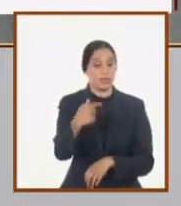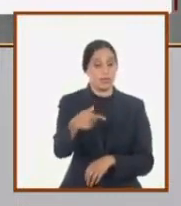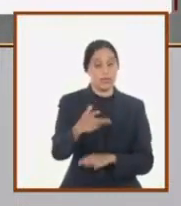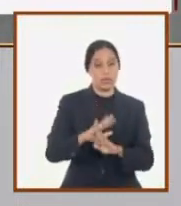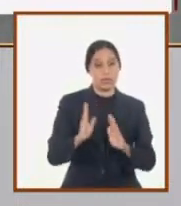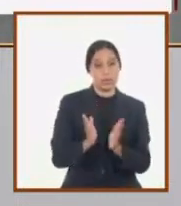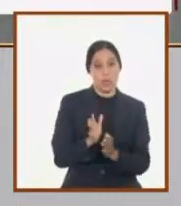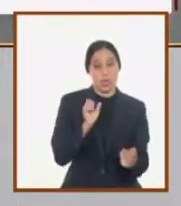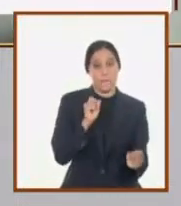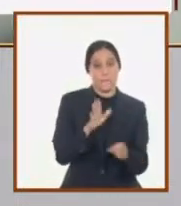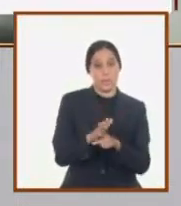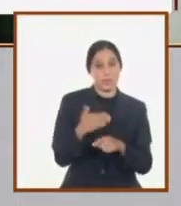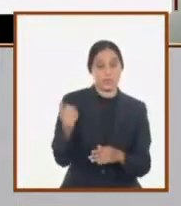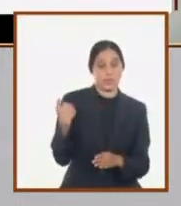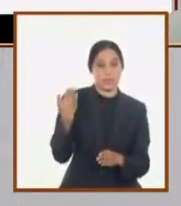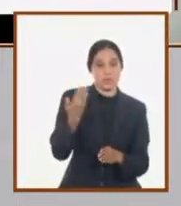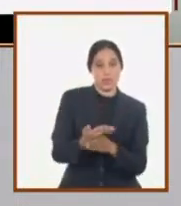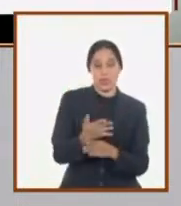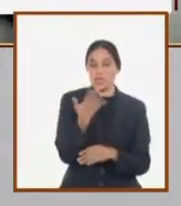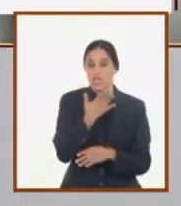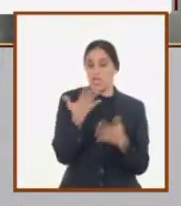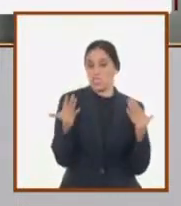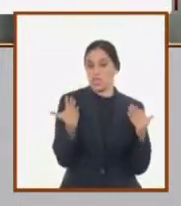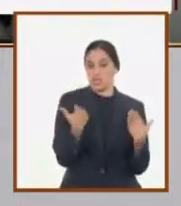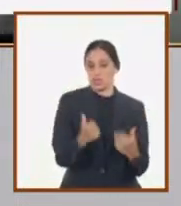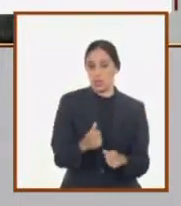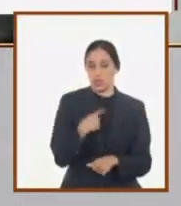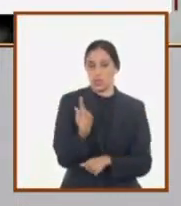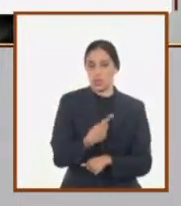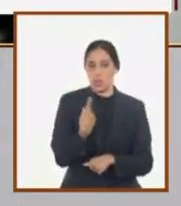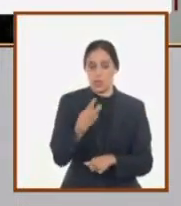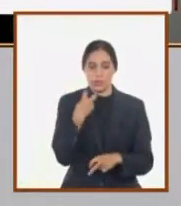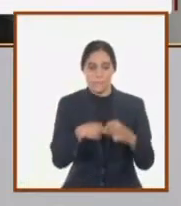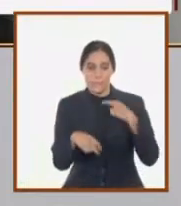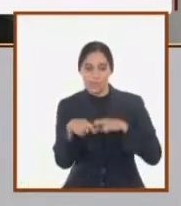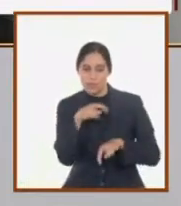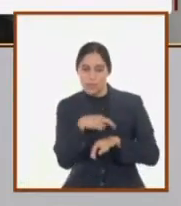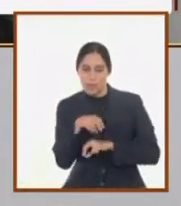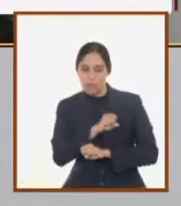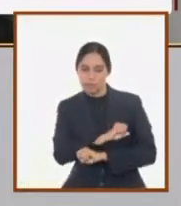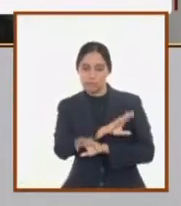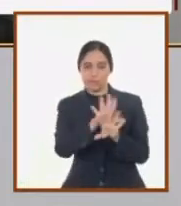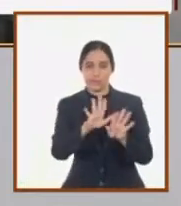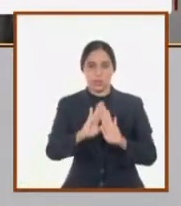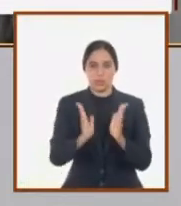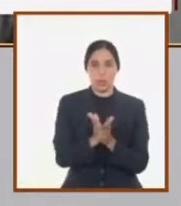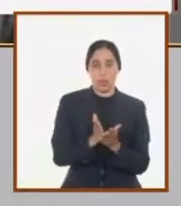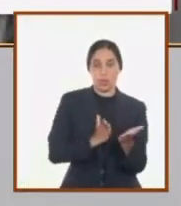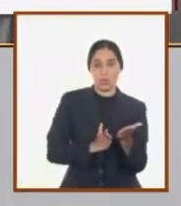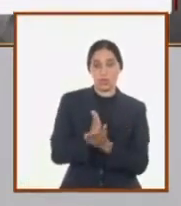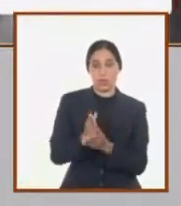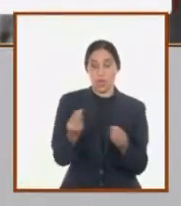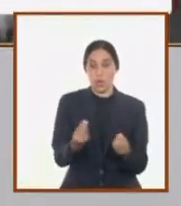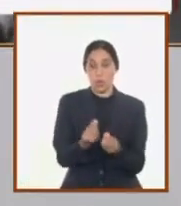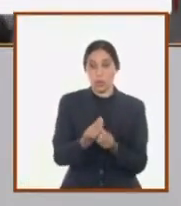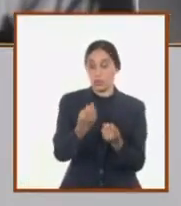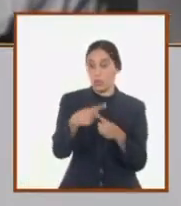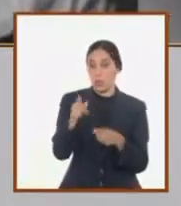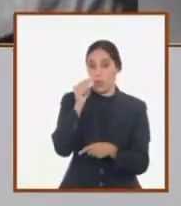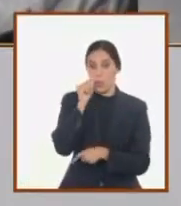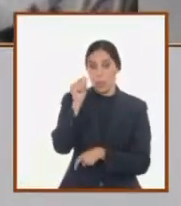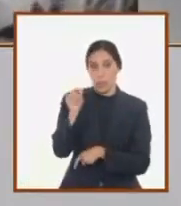Pedro Álvarez tío que fue director de nuestra oficina También investigó y publicó y le dio continuidad junto con heberto y luego ha continuado